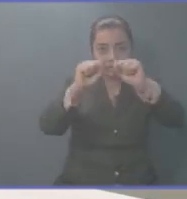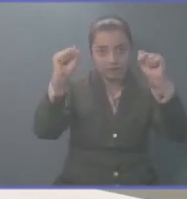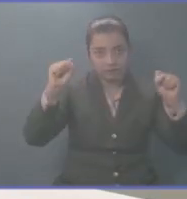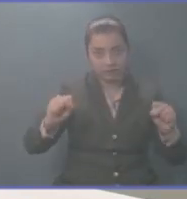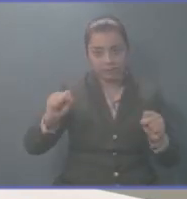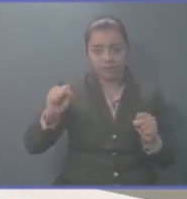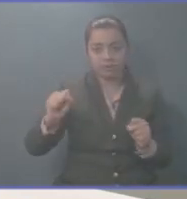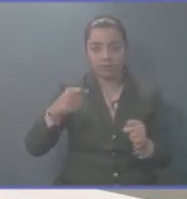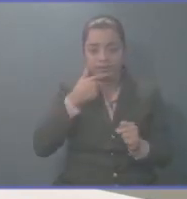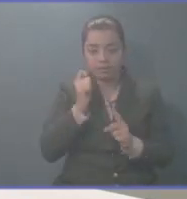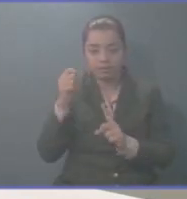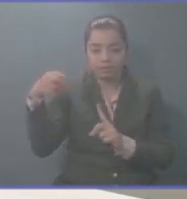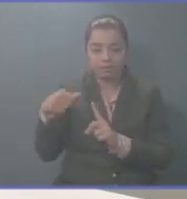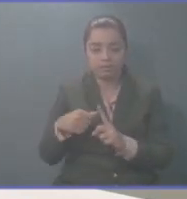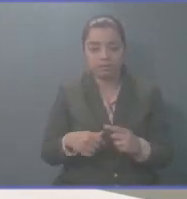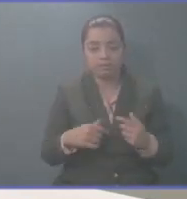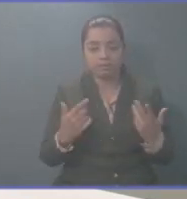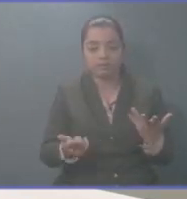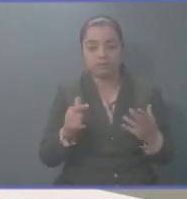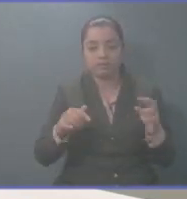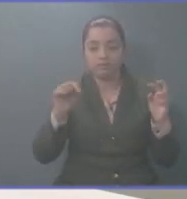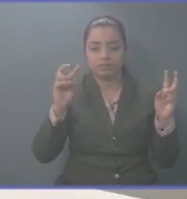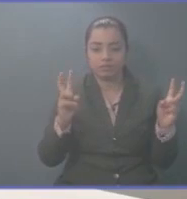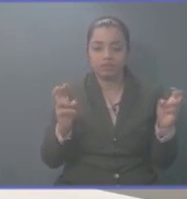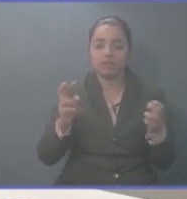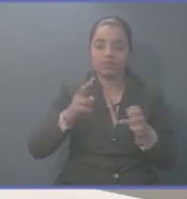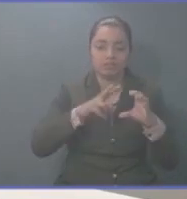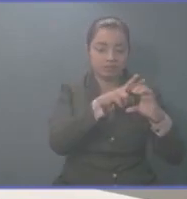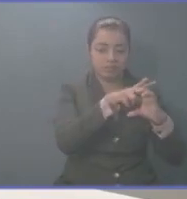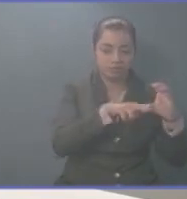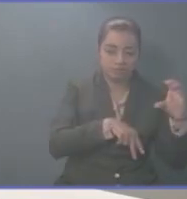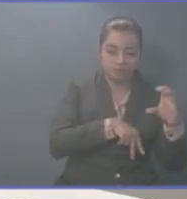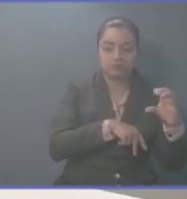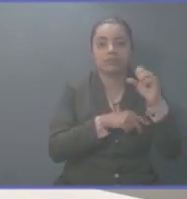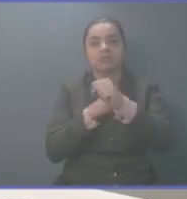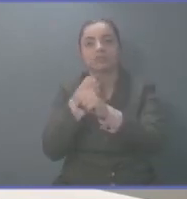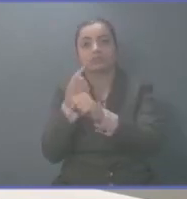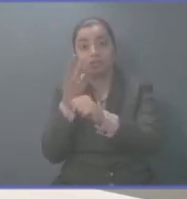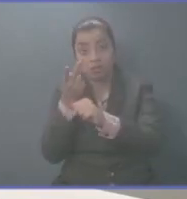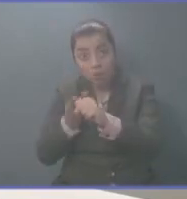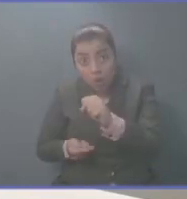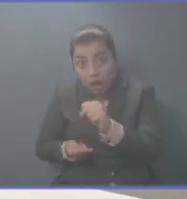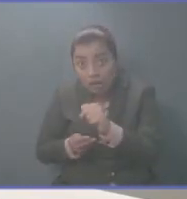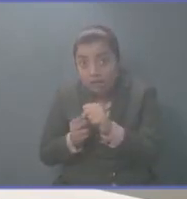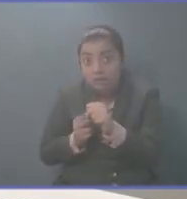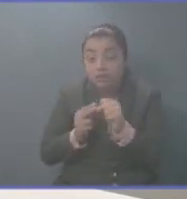se aprueba el tema de la dolarización. Walter Araujo está firmando esos decretos.